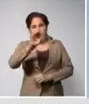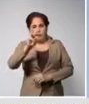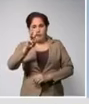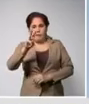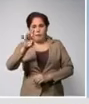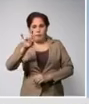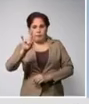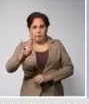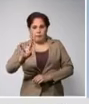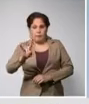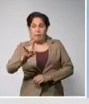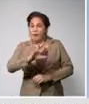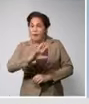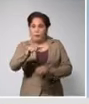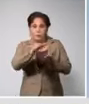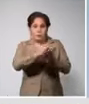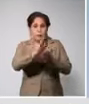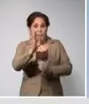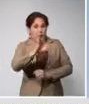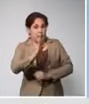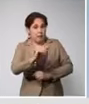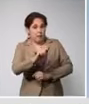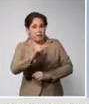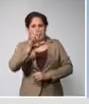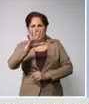216.539, y ya se acumulan